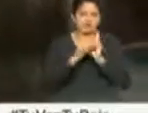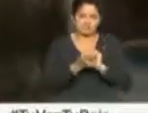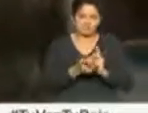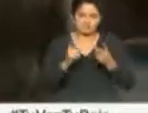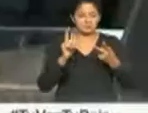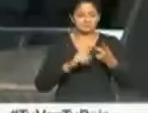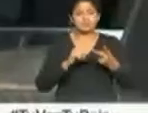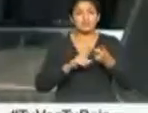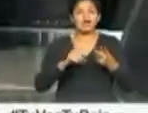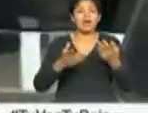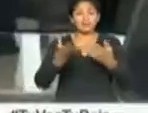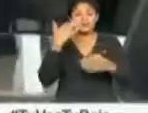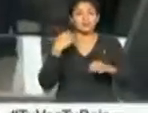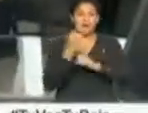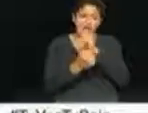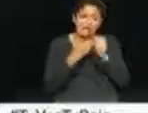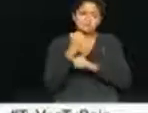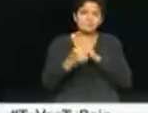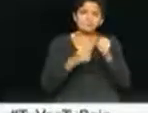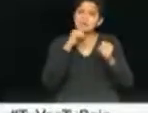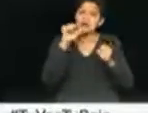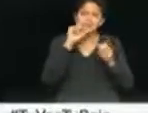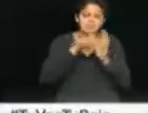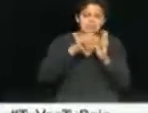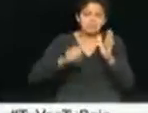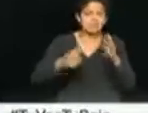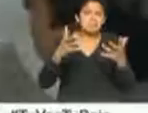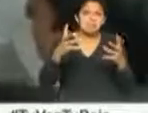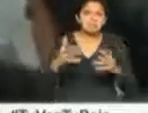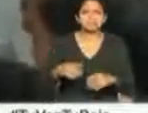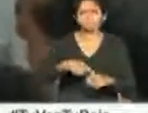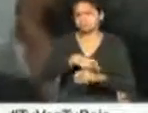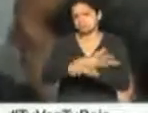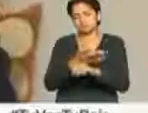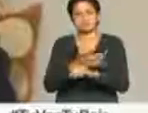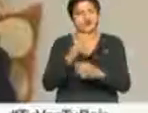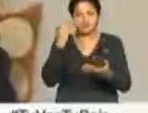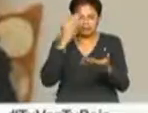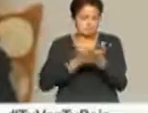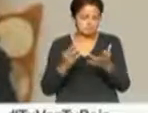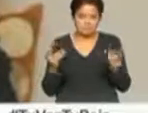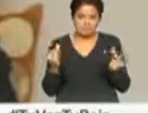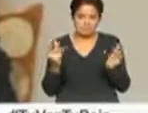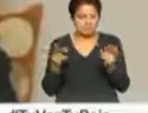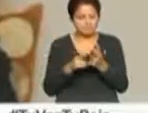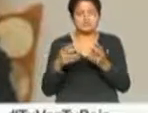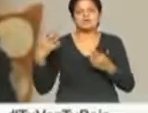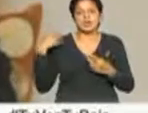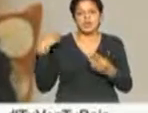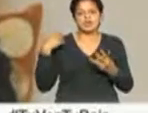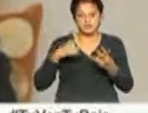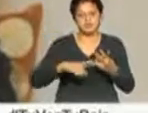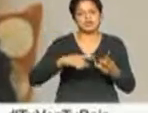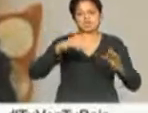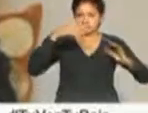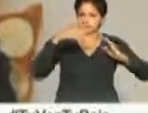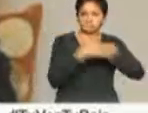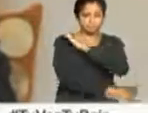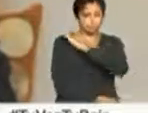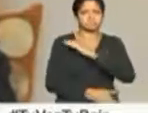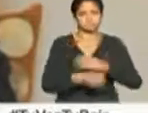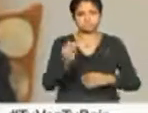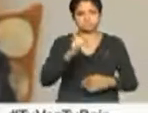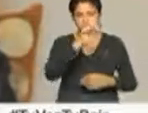proceso penal y la garantía de que, si se cometió un crimen, va a ser penado. Hay una gran reforma en